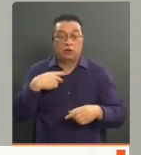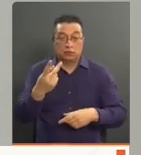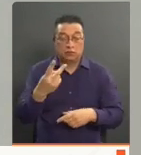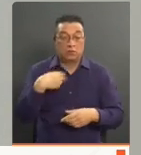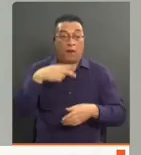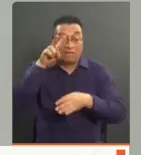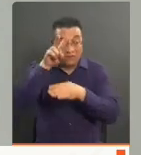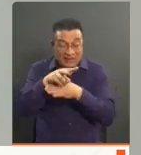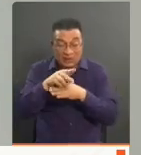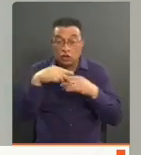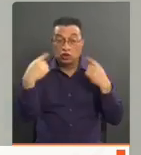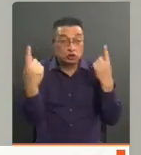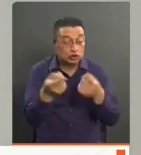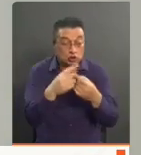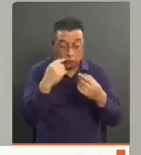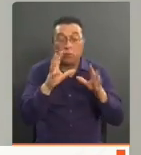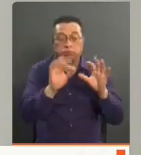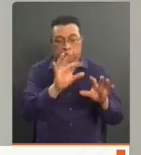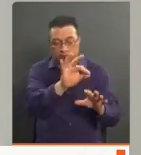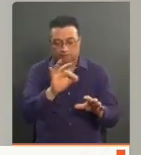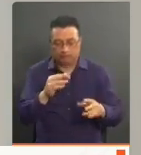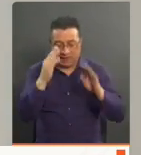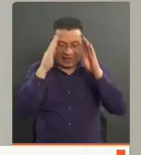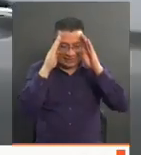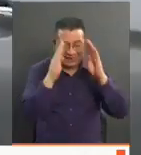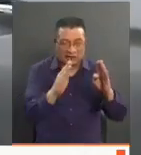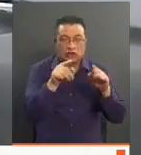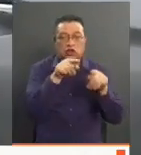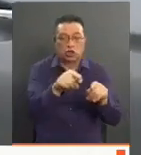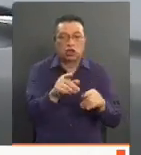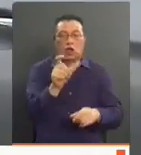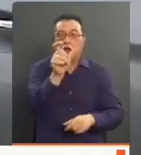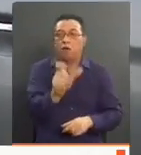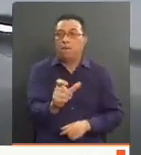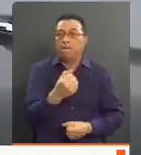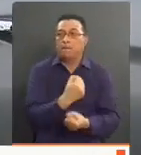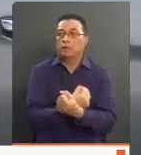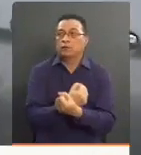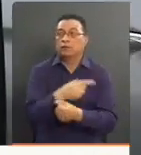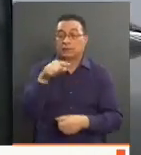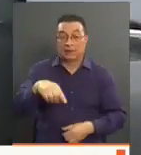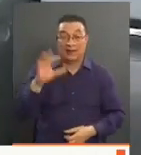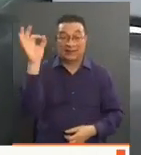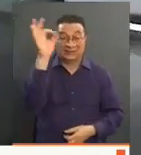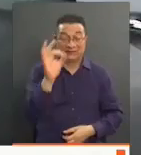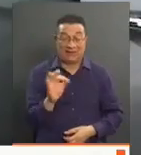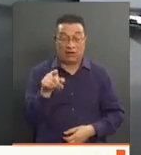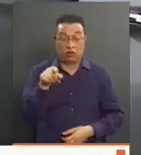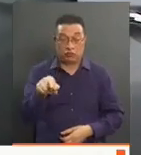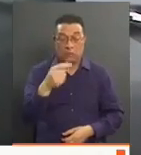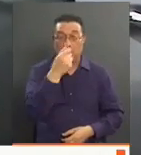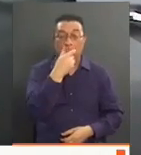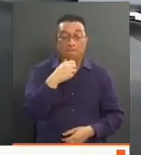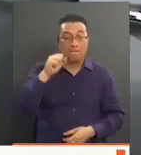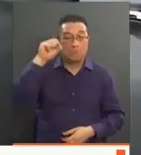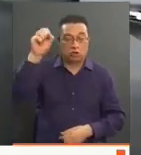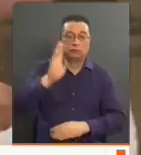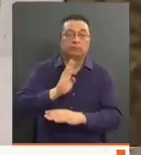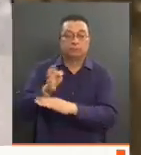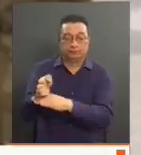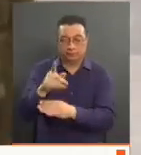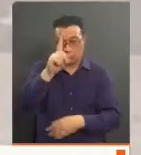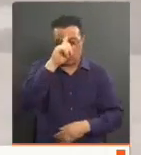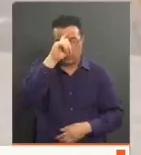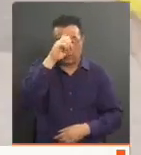brindará atención especializada al funcionario policial. Durante la jornada de este sábado, el presidente Boric llegó hasta el hospital de carabineros